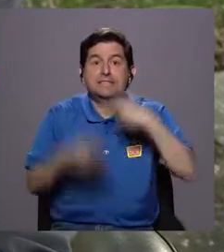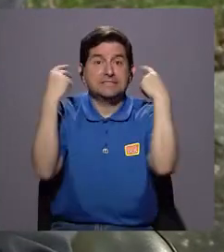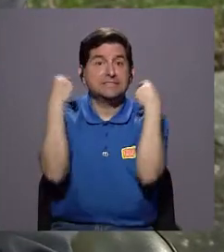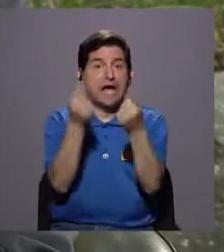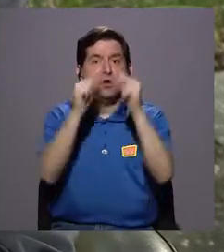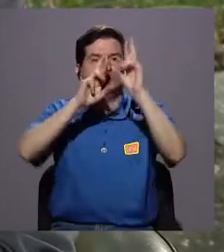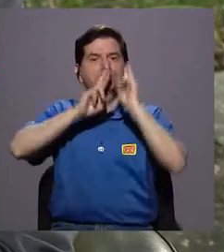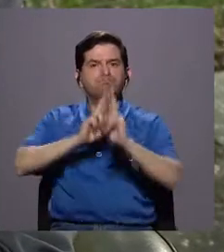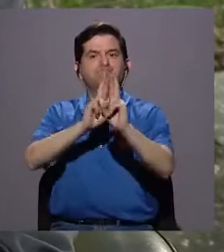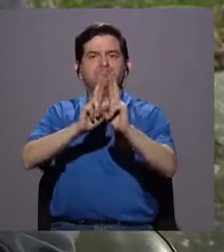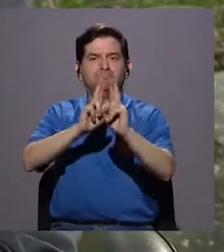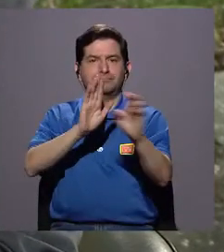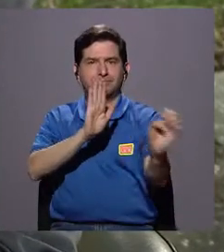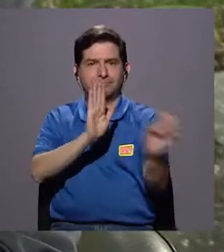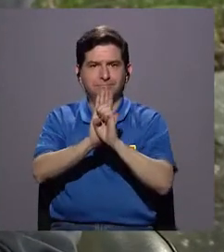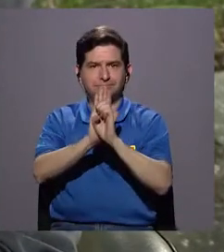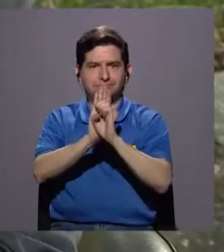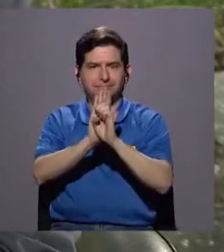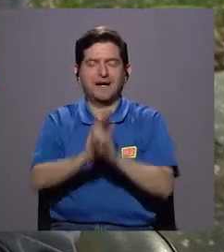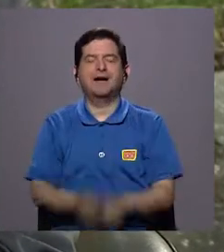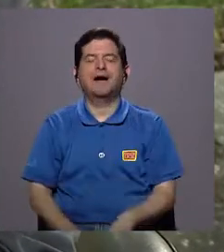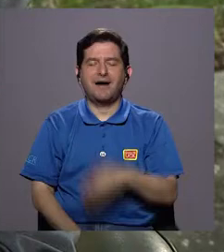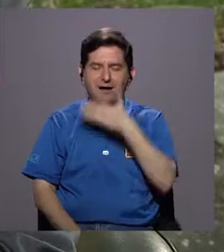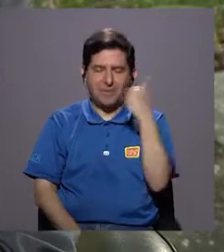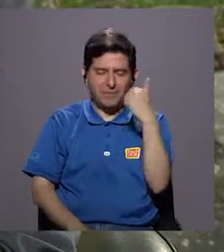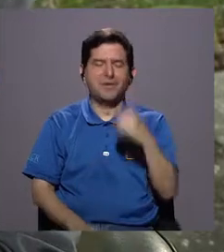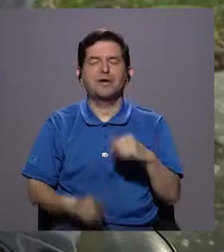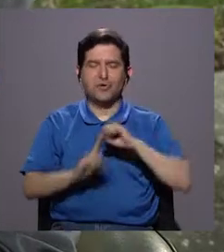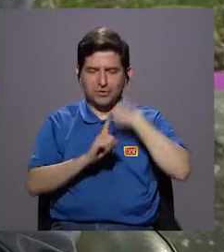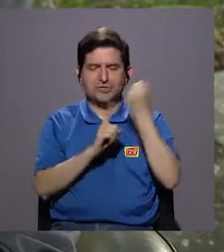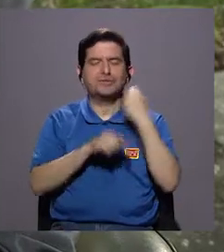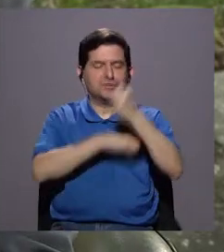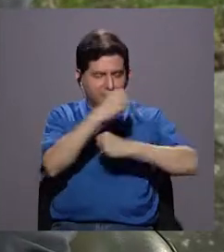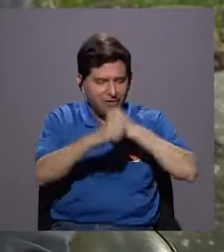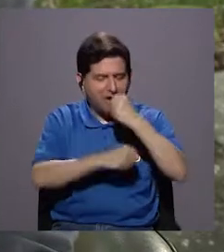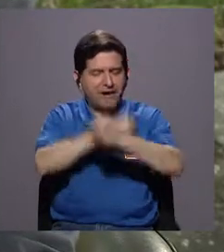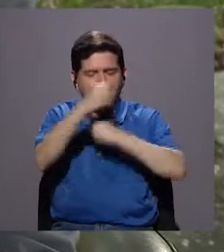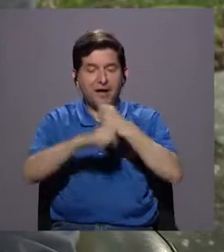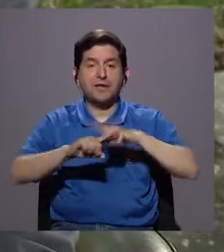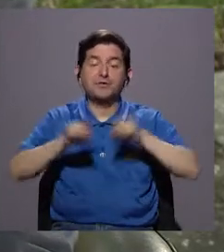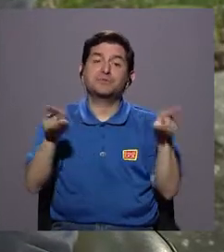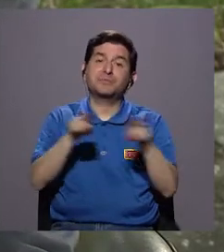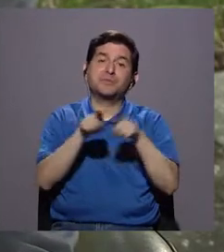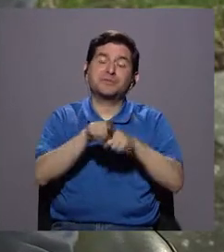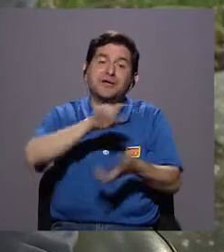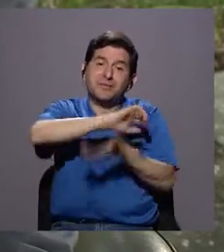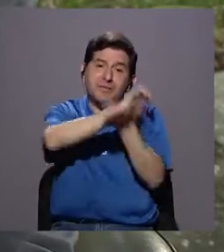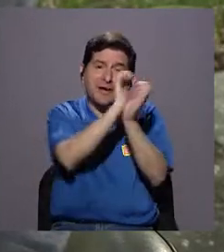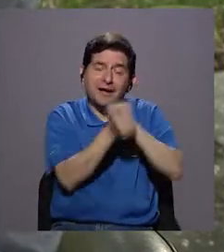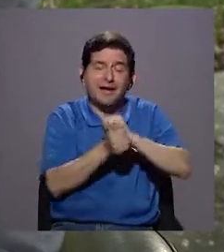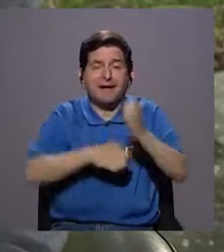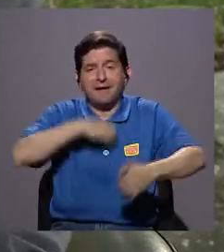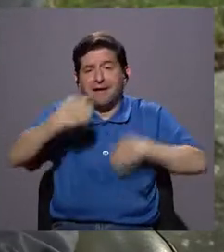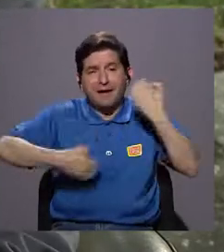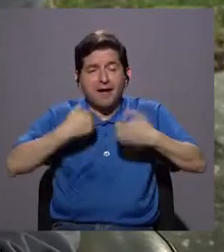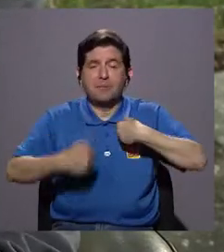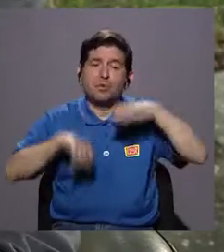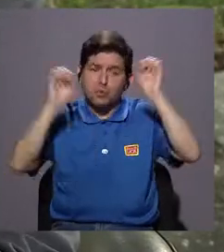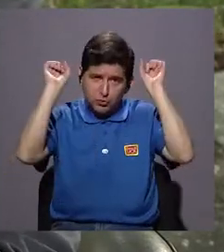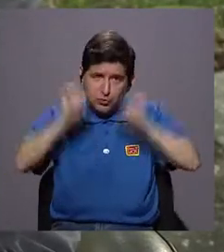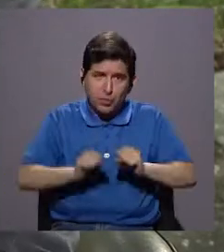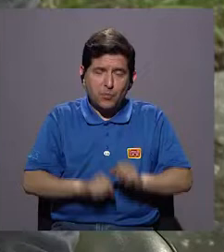por responder, por ejemplo, eso mejora con la edad. Pero por otro lado, eso genera también cambios emocionales, porque entonces yo